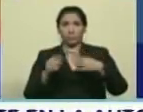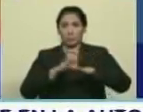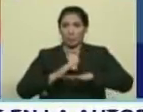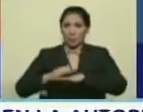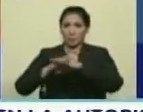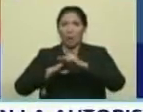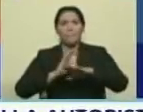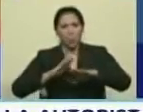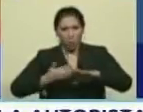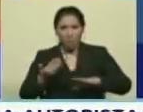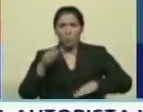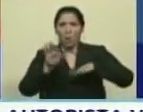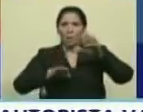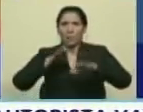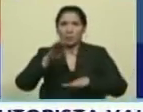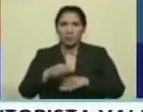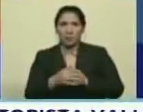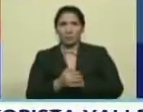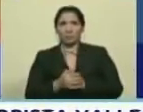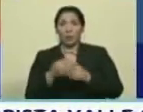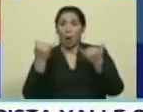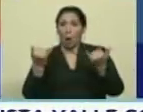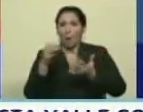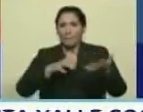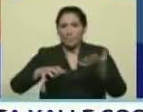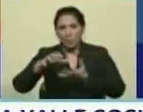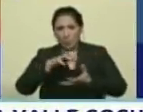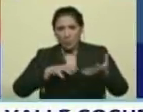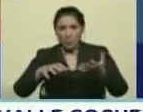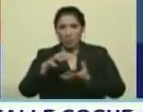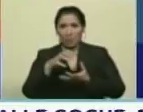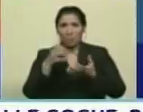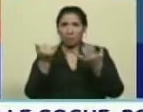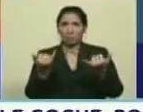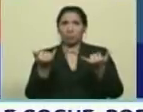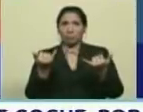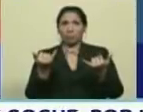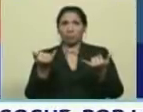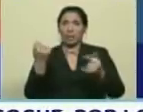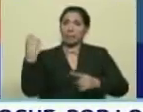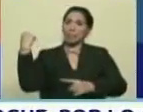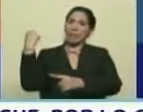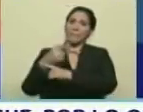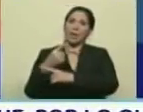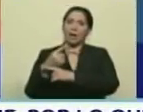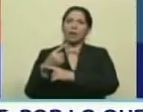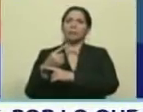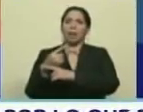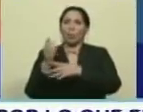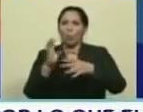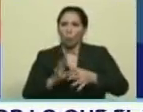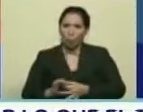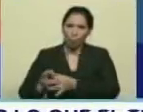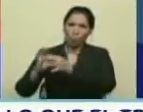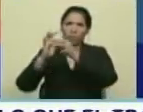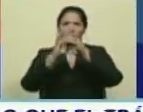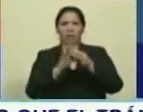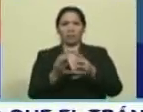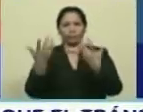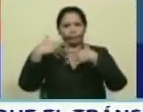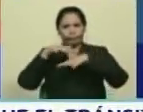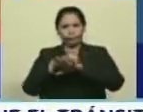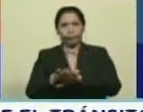avanzar. La coyuntura actual demanda aún más la unidad y la concertación política entre nuestros países